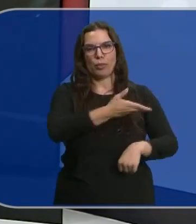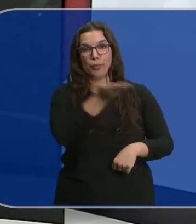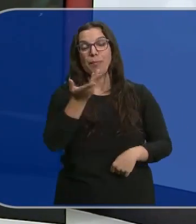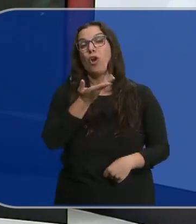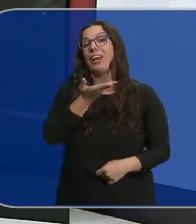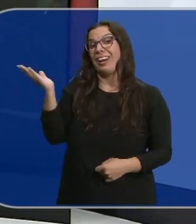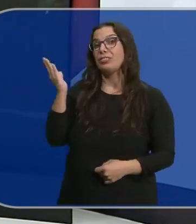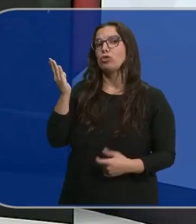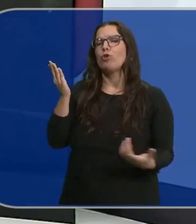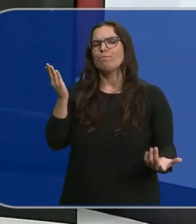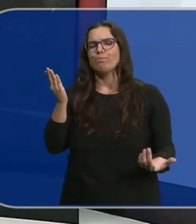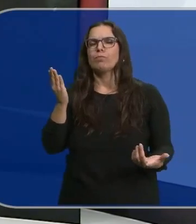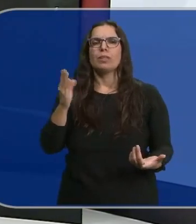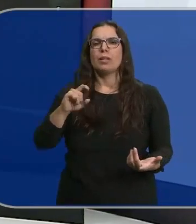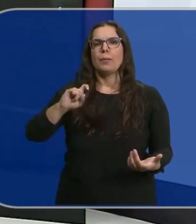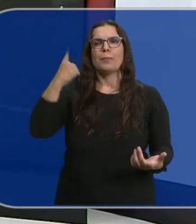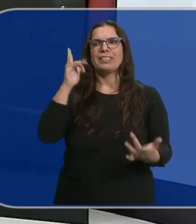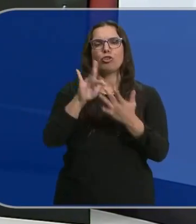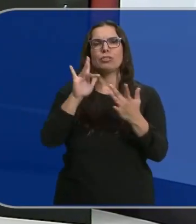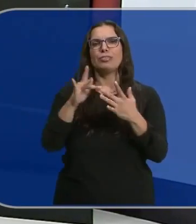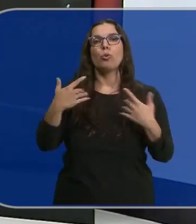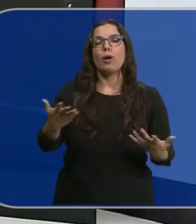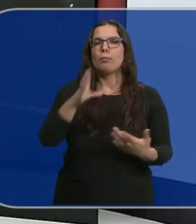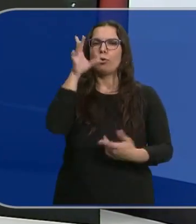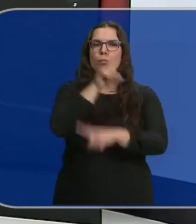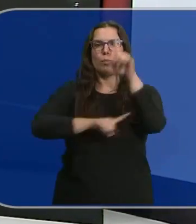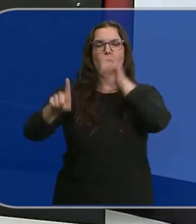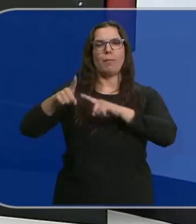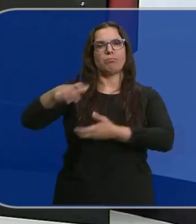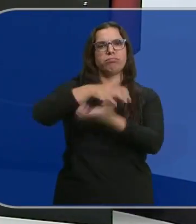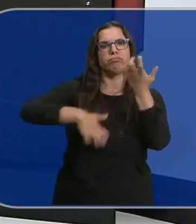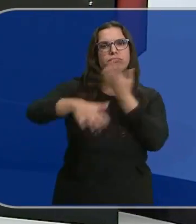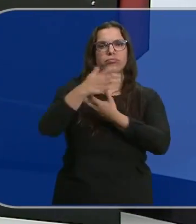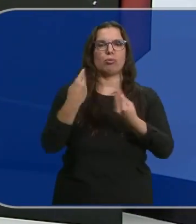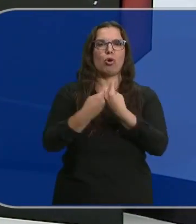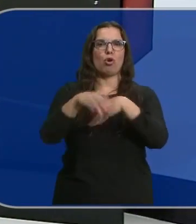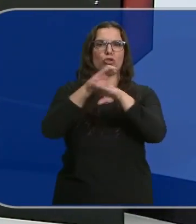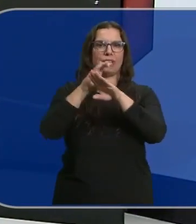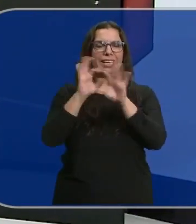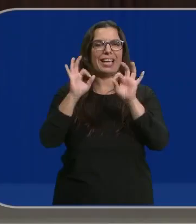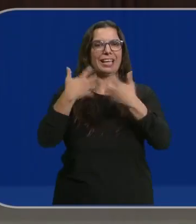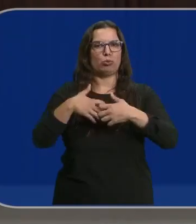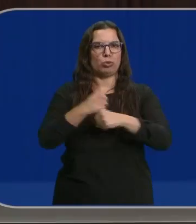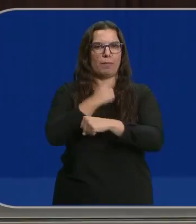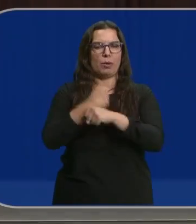tensión con la Consejería de Industria ha protagonizado la relación desde la última reunión.